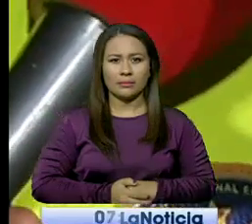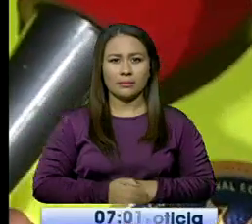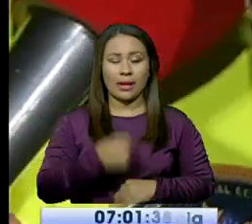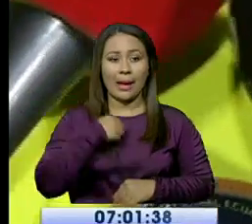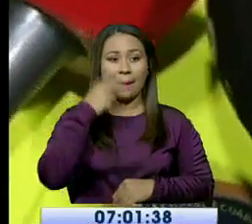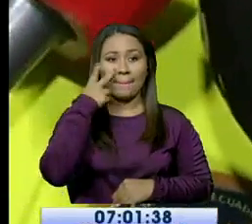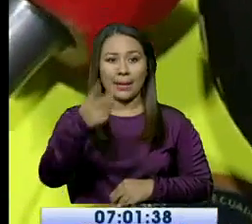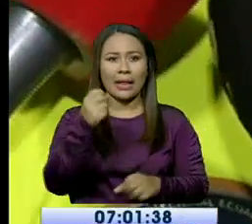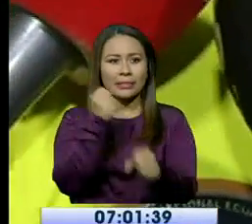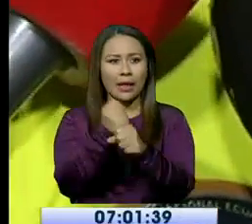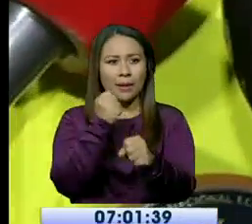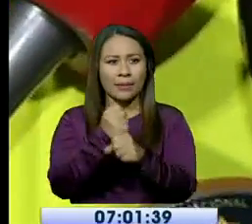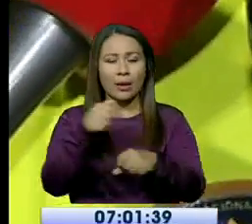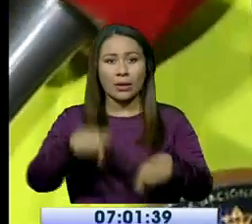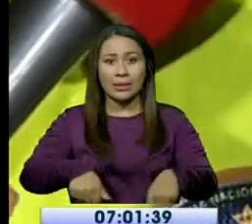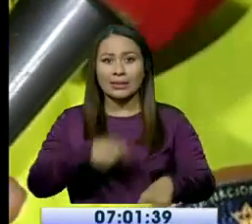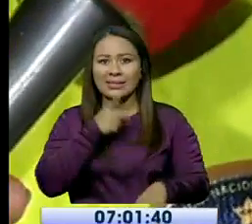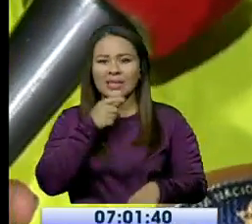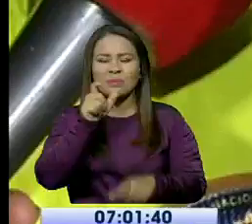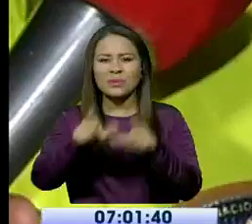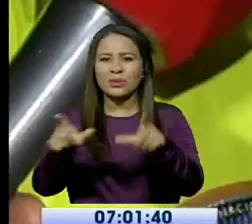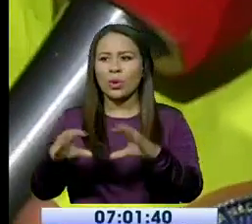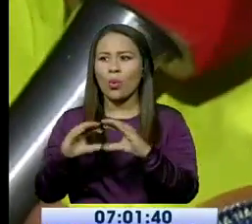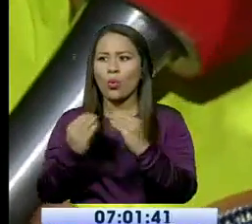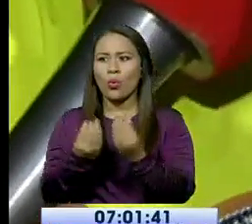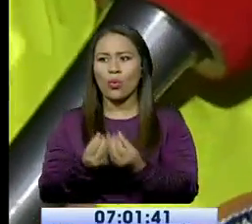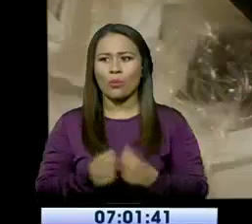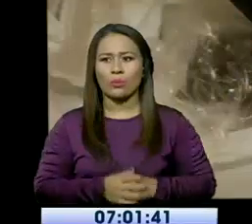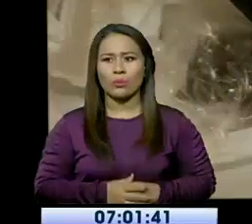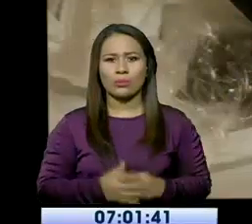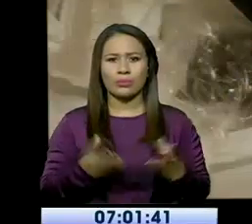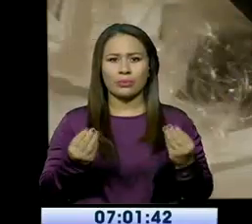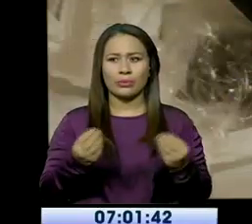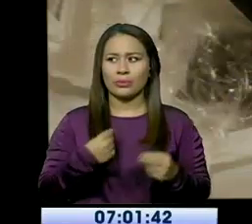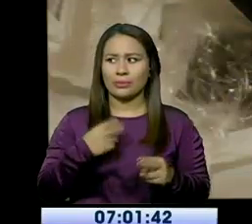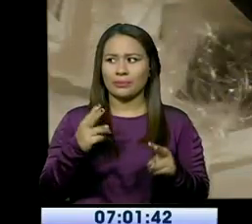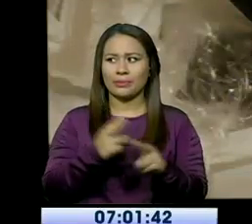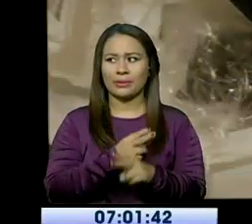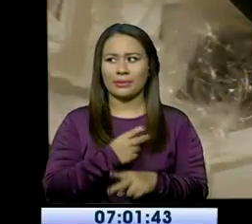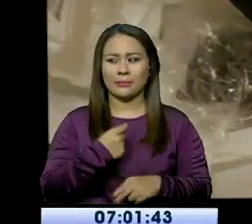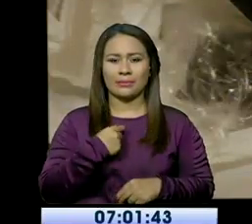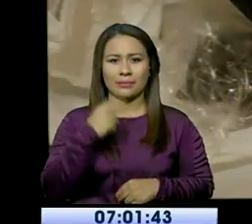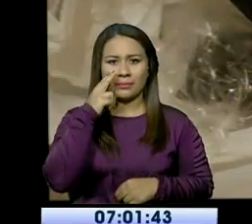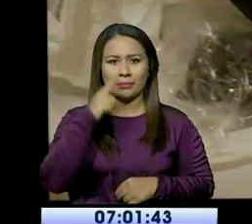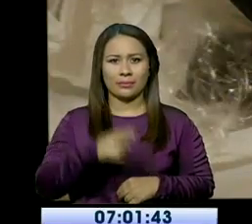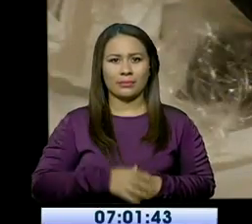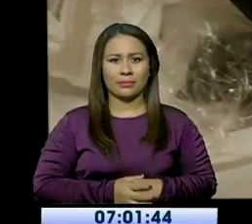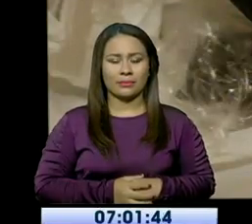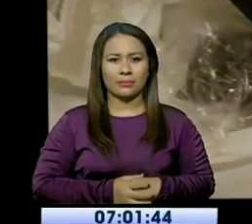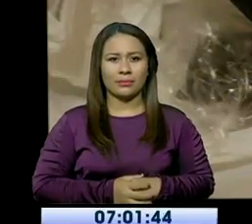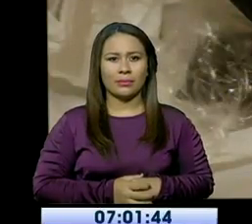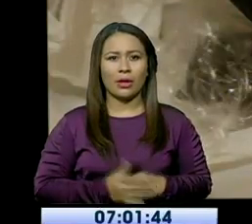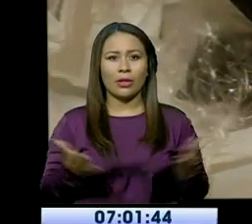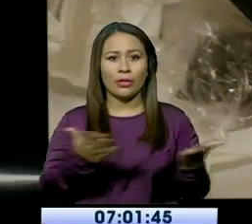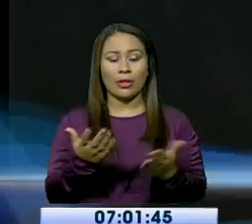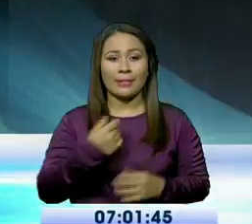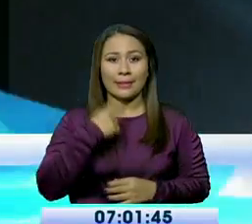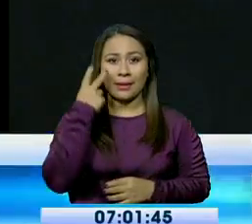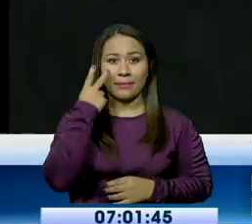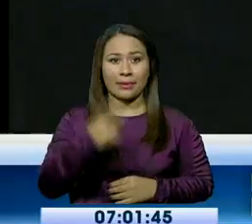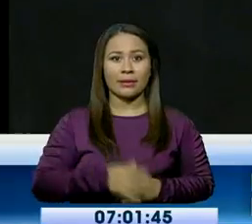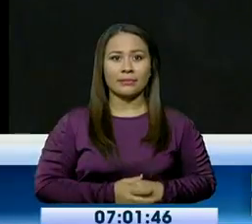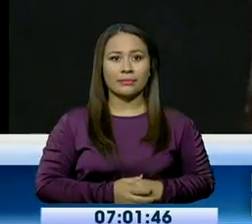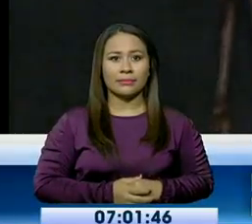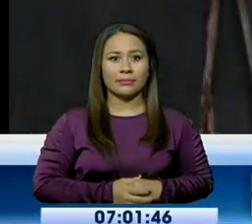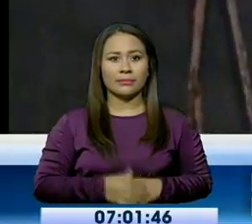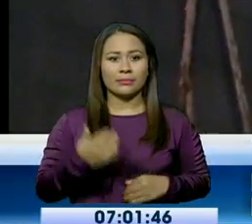operandi de esta gente es que trae lo que es pasta base desde lo que es el Perú a distribuirla en diferentes sectores de acá de la